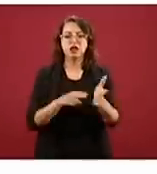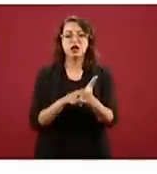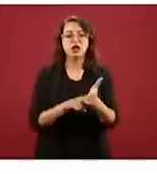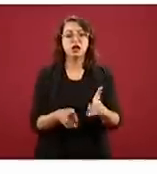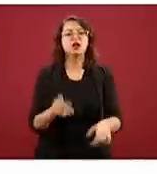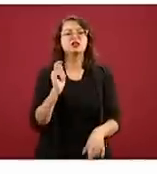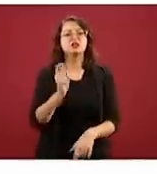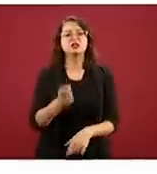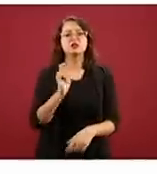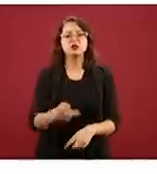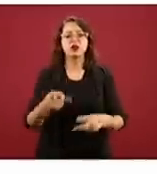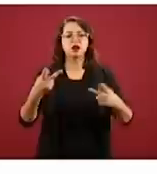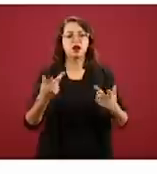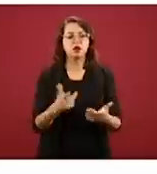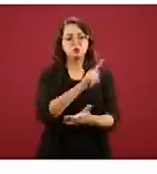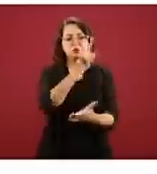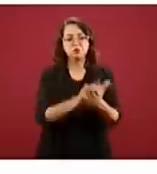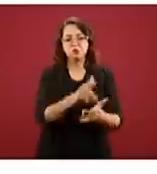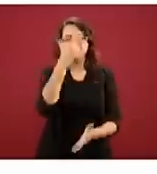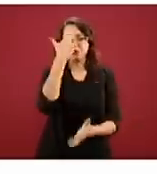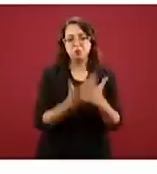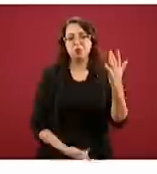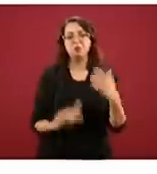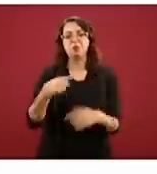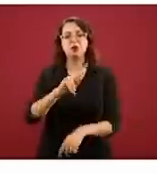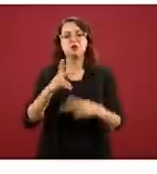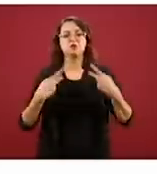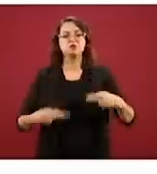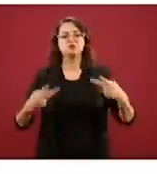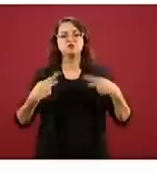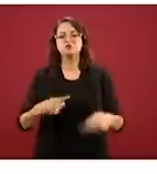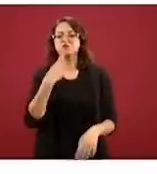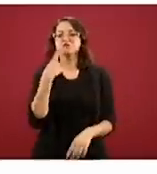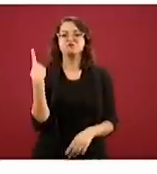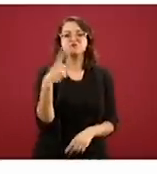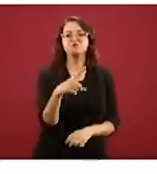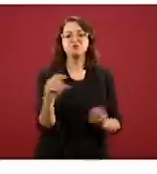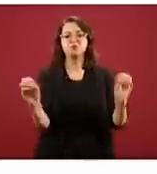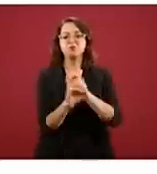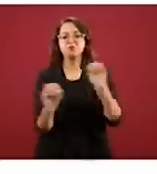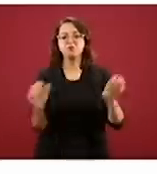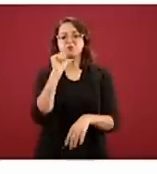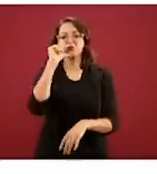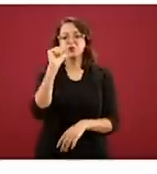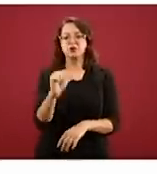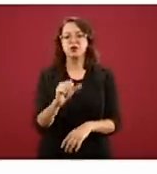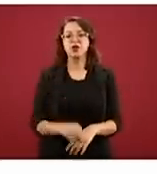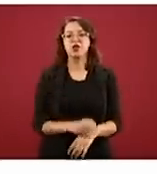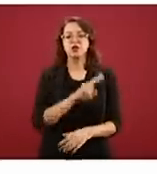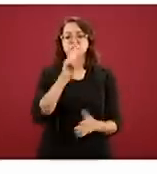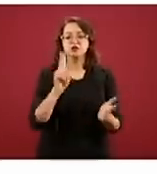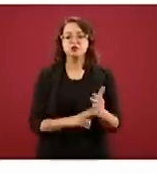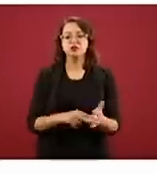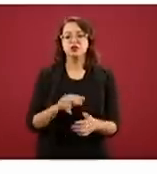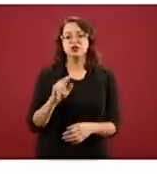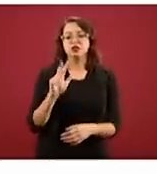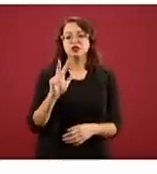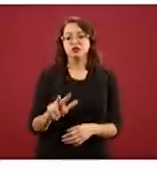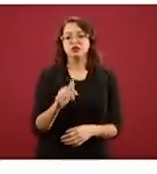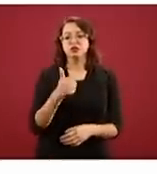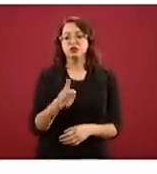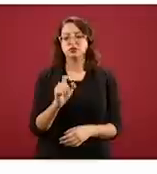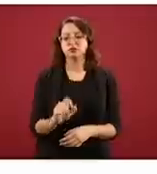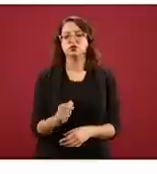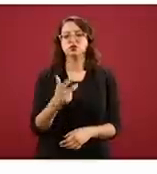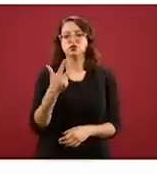el número de delitos no denunciados. El 2018 es 6.8, el